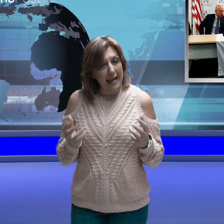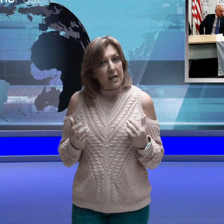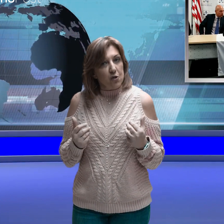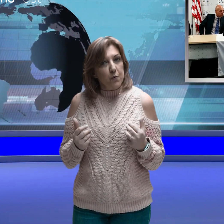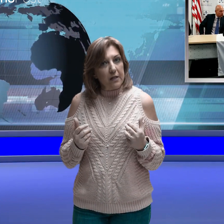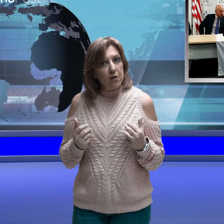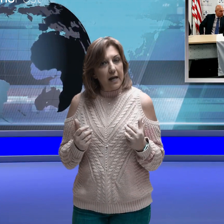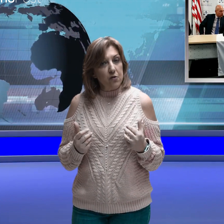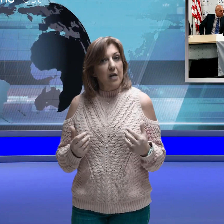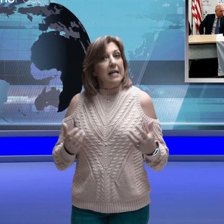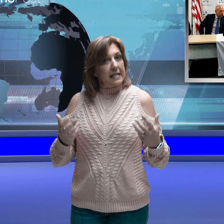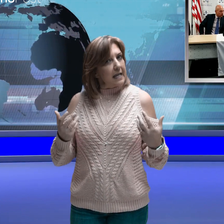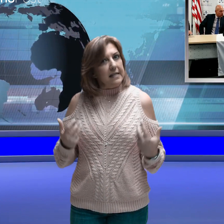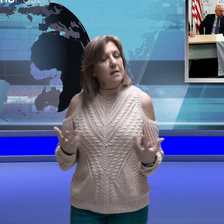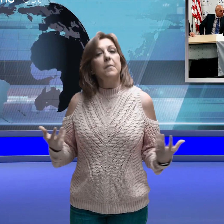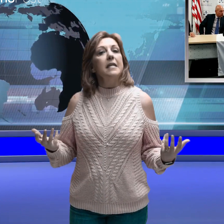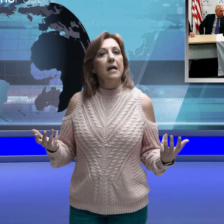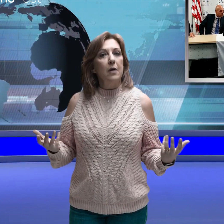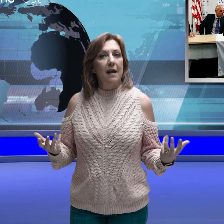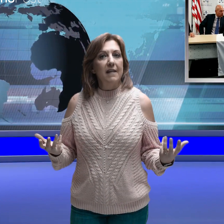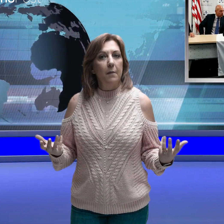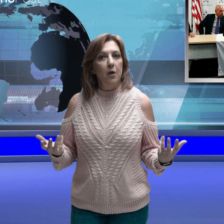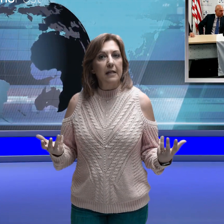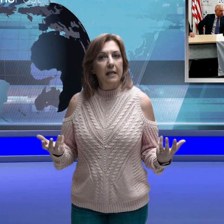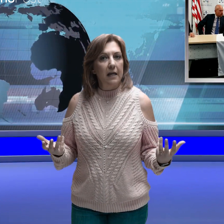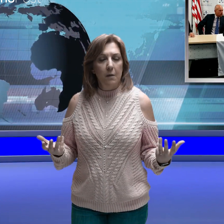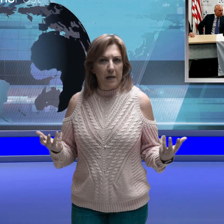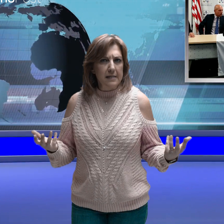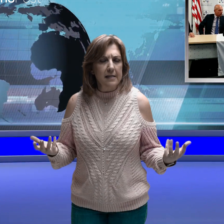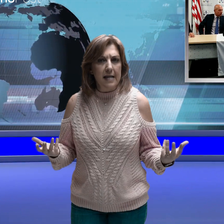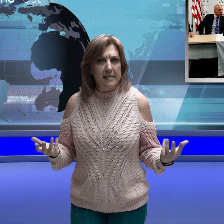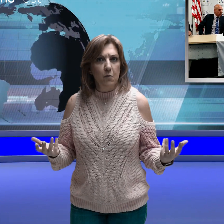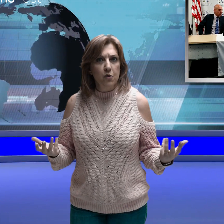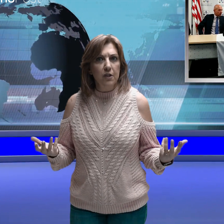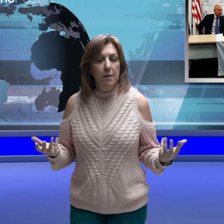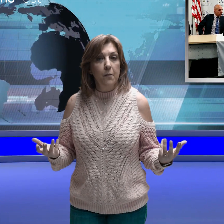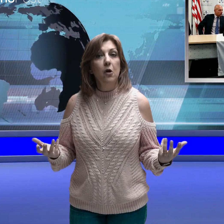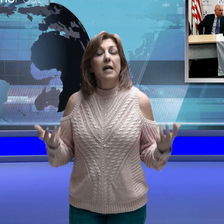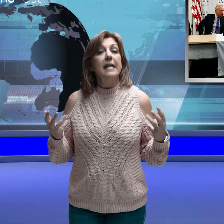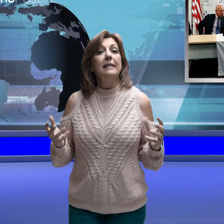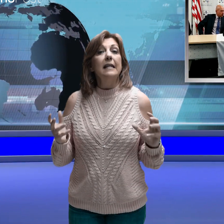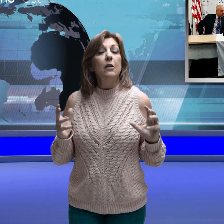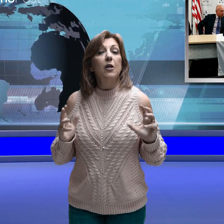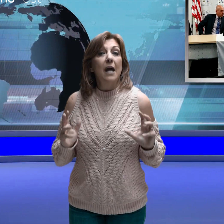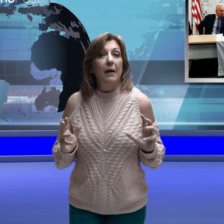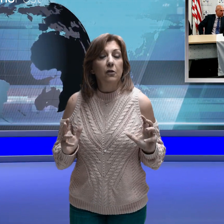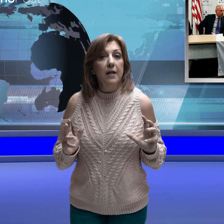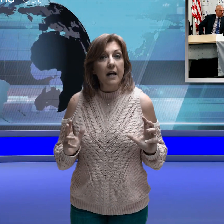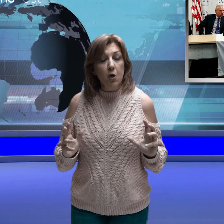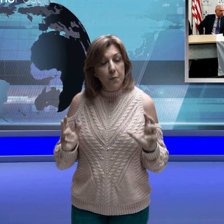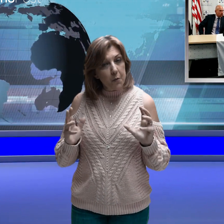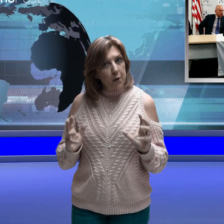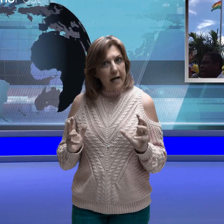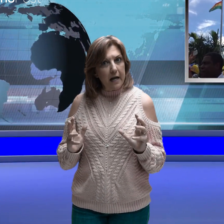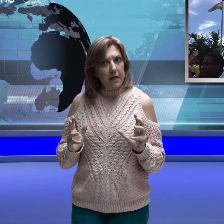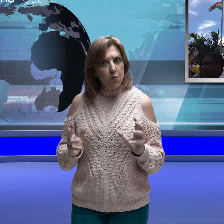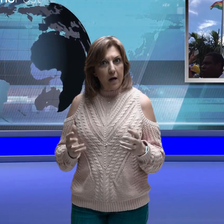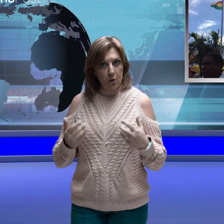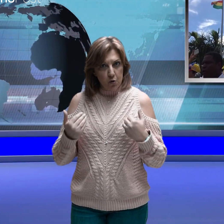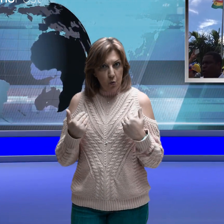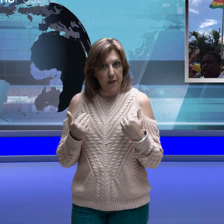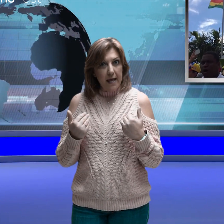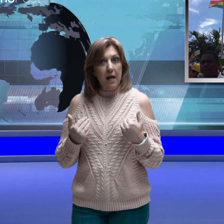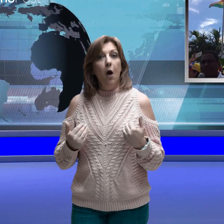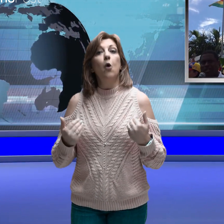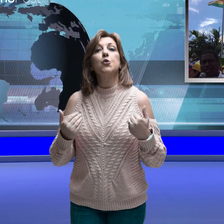políticos, esos venezolanos que se han desempeñado en la vida política del país desde hace mucho tiempo y han tenido que abandonarlo por poner en